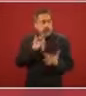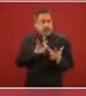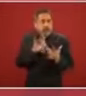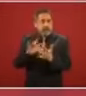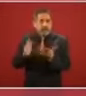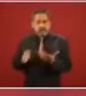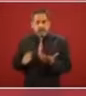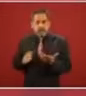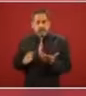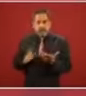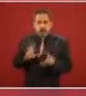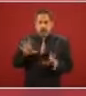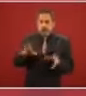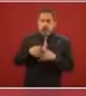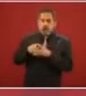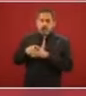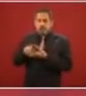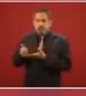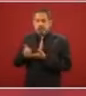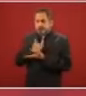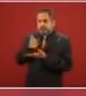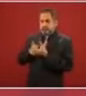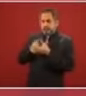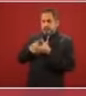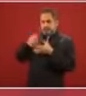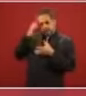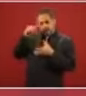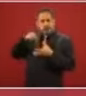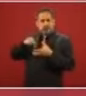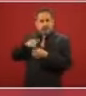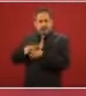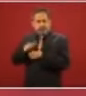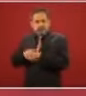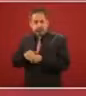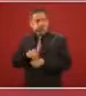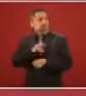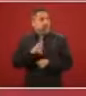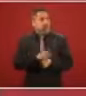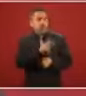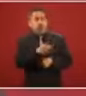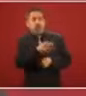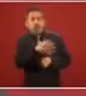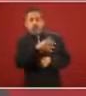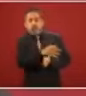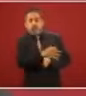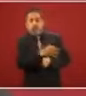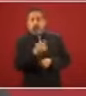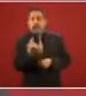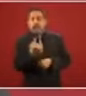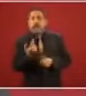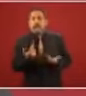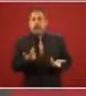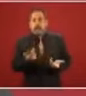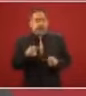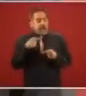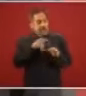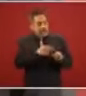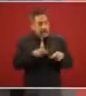todo se concentró en las grandes ciudades y nosotros donde dispersamos los